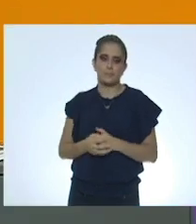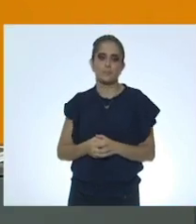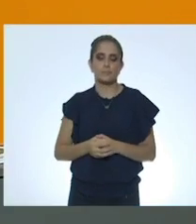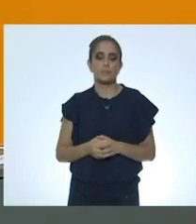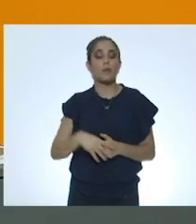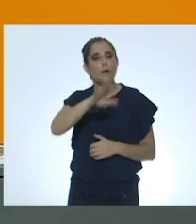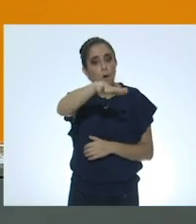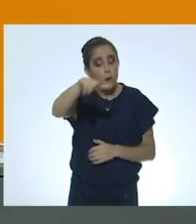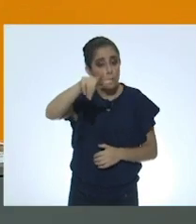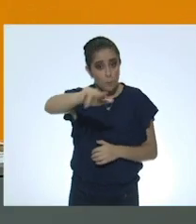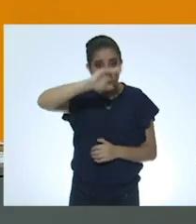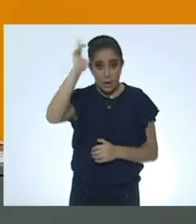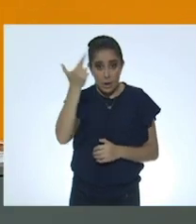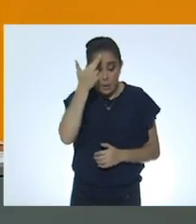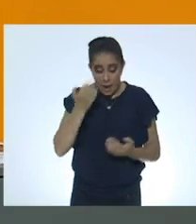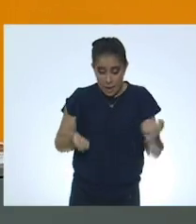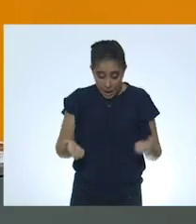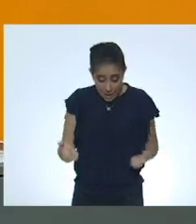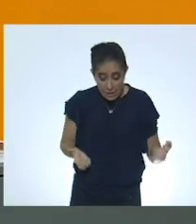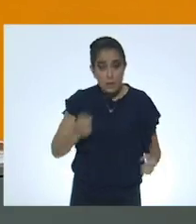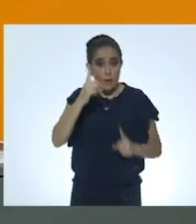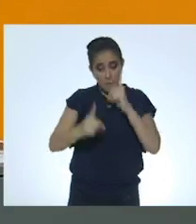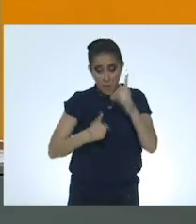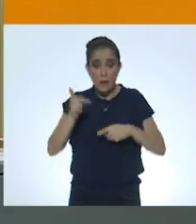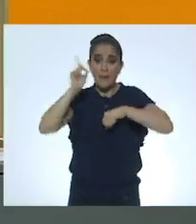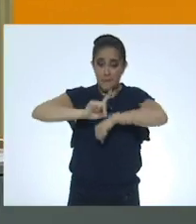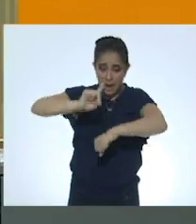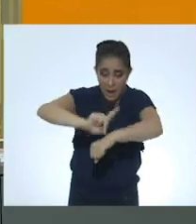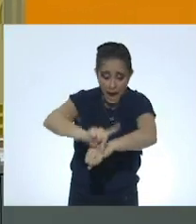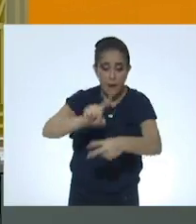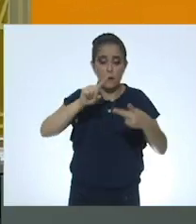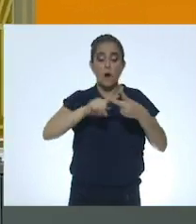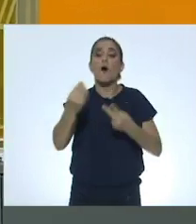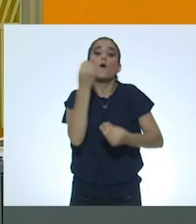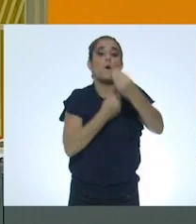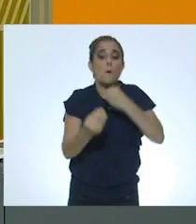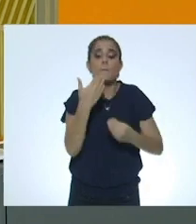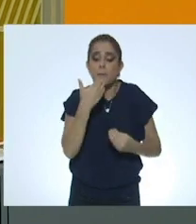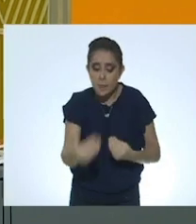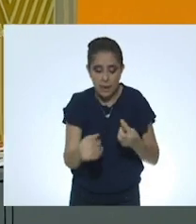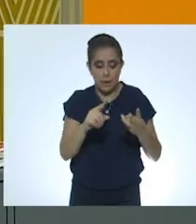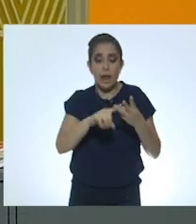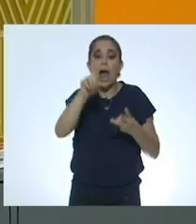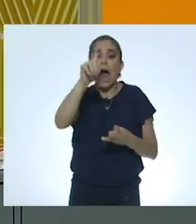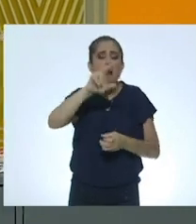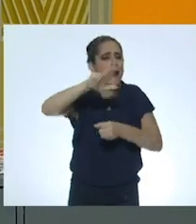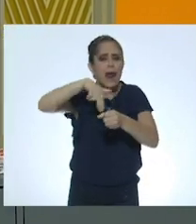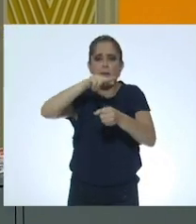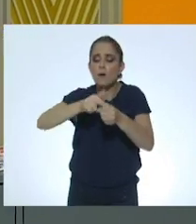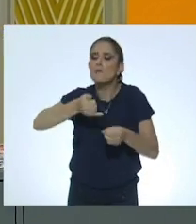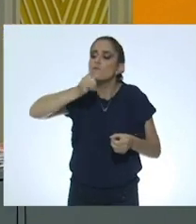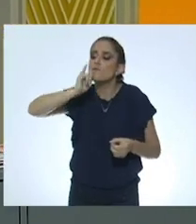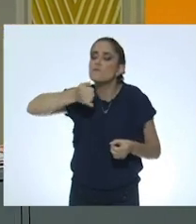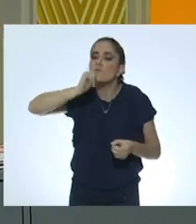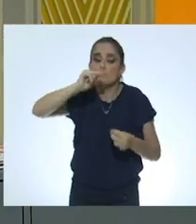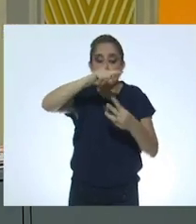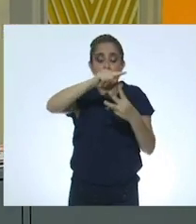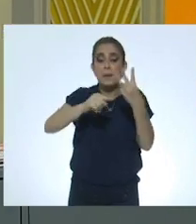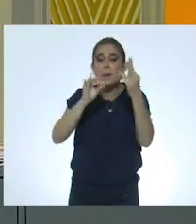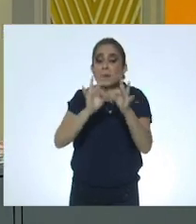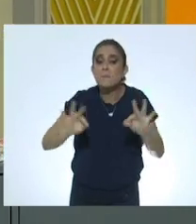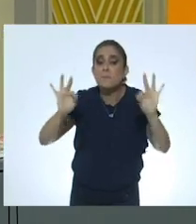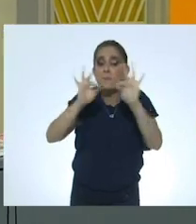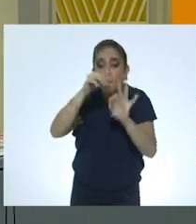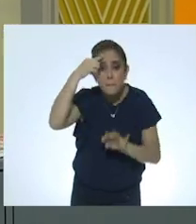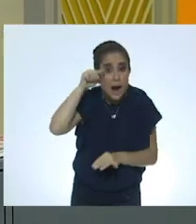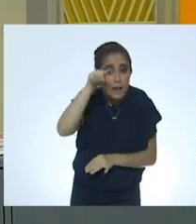Recuerden que la actividad física diaria, la buena alimentación y el consumo de agua natural son fundamentales para llevar una vida sana